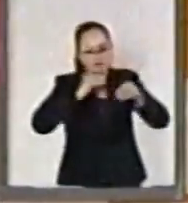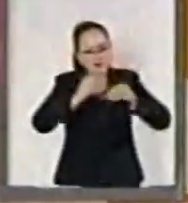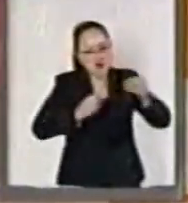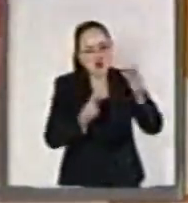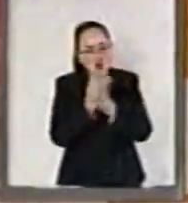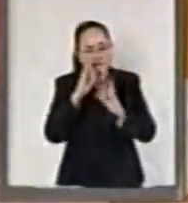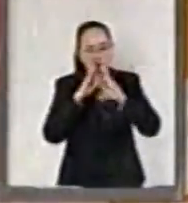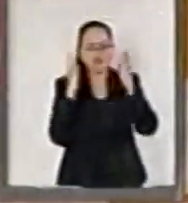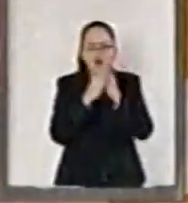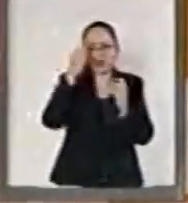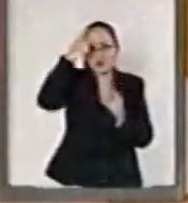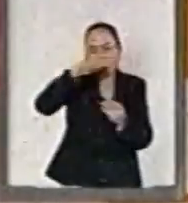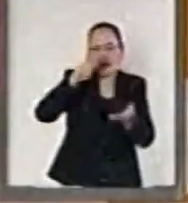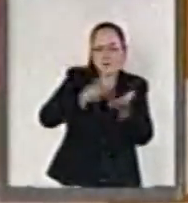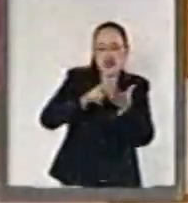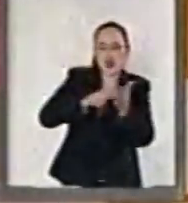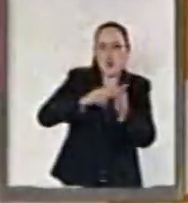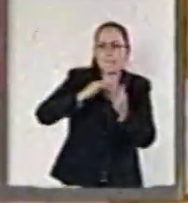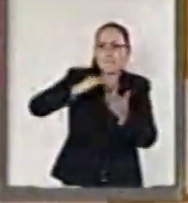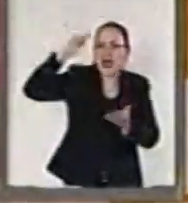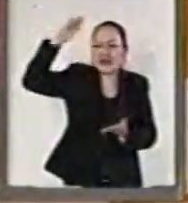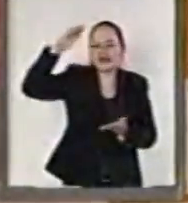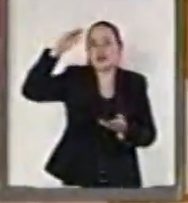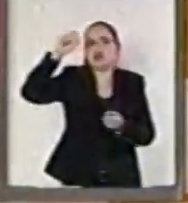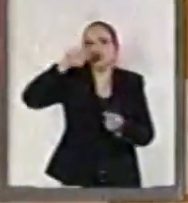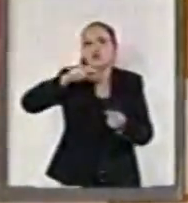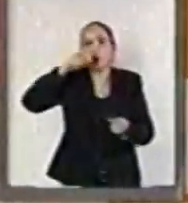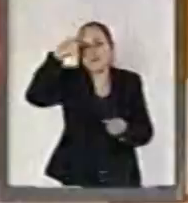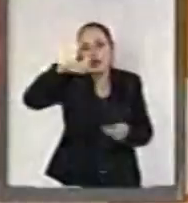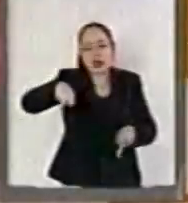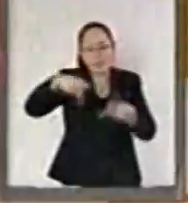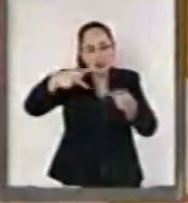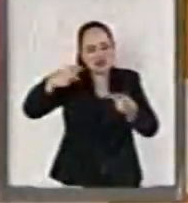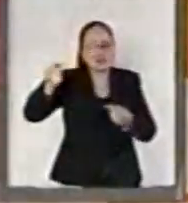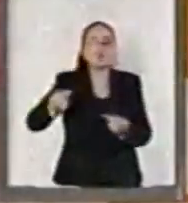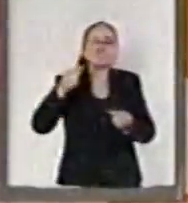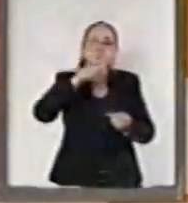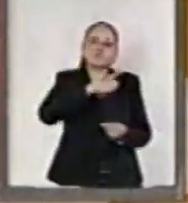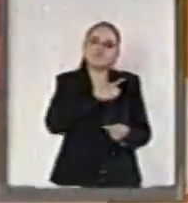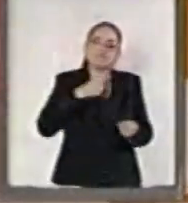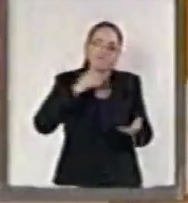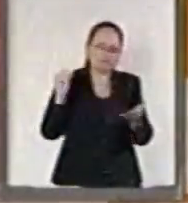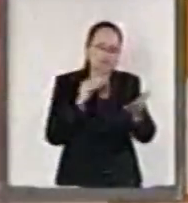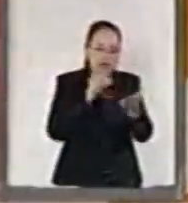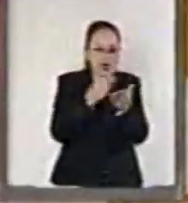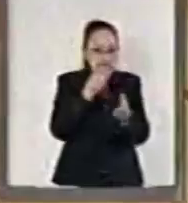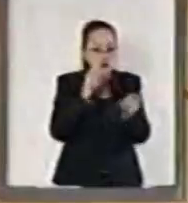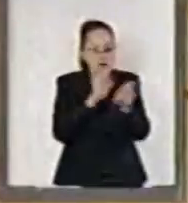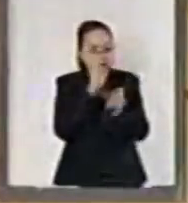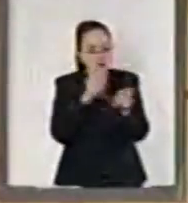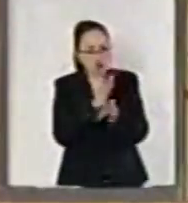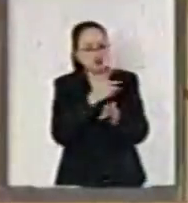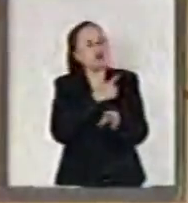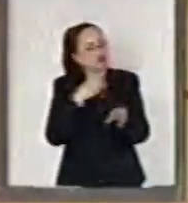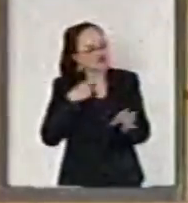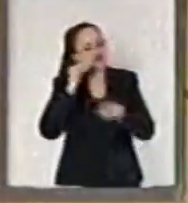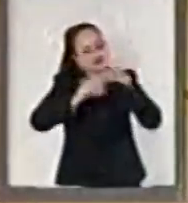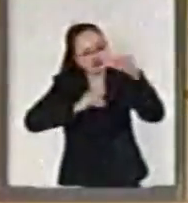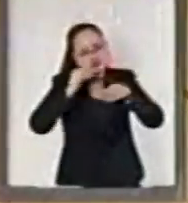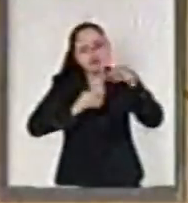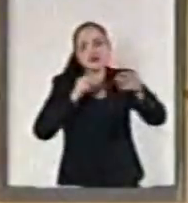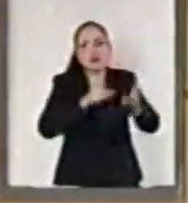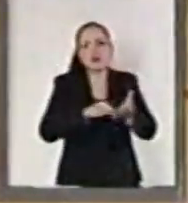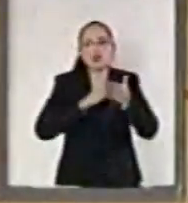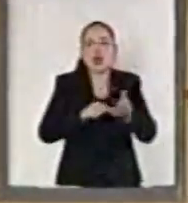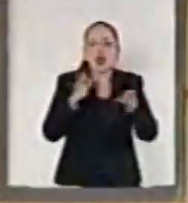nueva metodología de precios máximos de ventas de primera mano que contemple estos cambios, es decir, los cambios